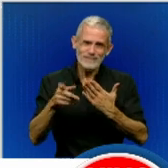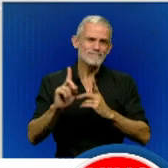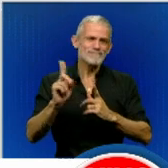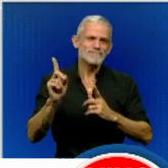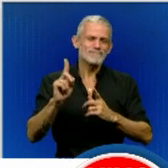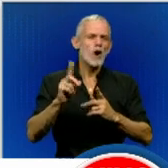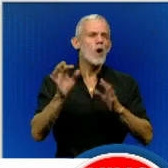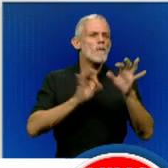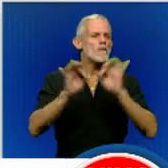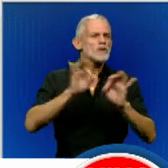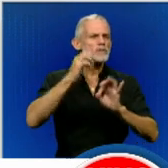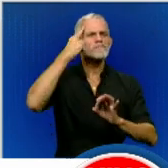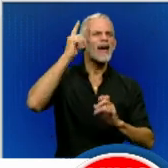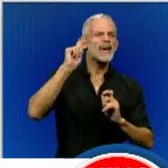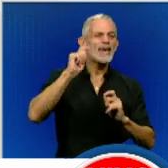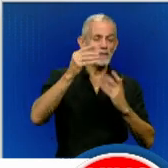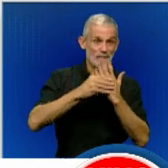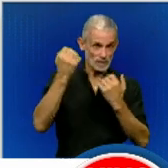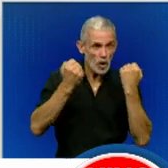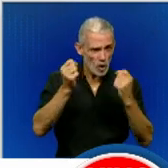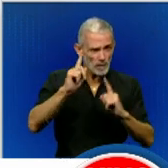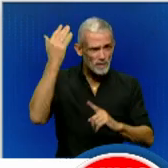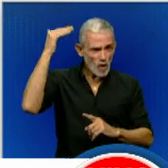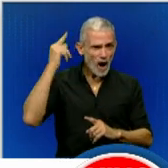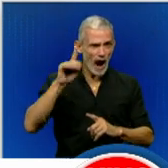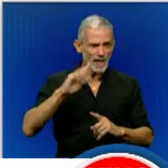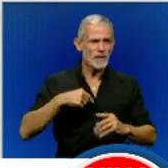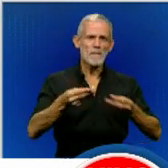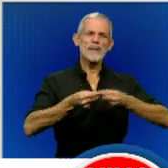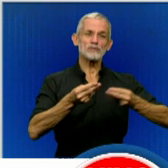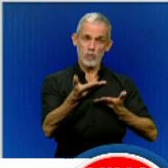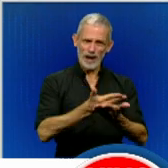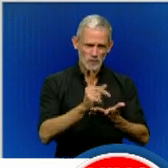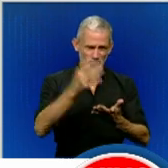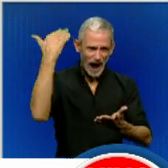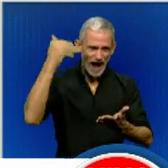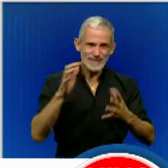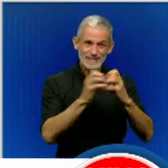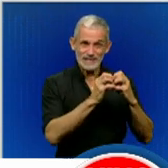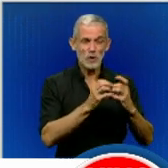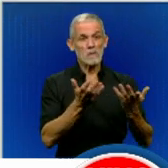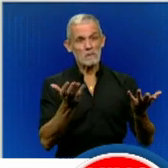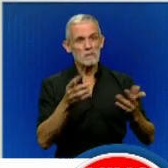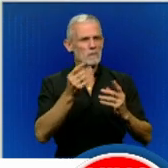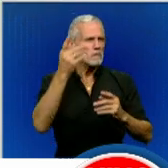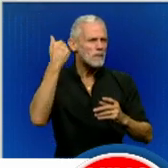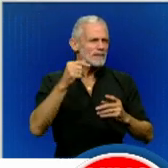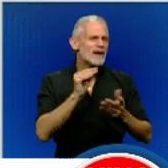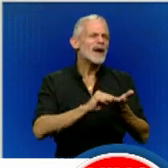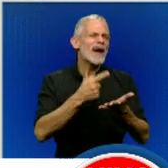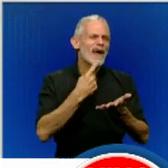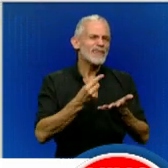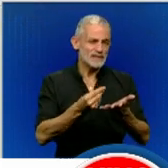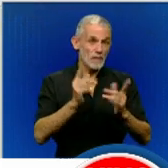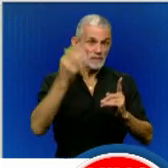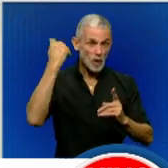un proyecto que había pensado el ministerio de economía cuando tratamos el presupuesto era renovar lo